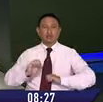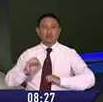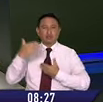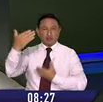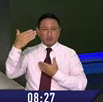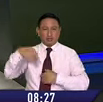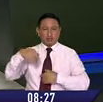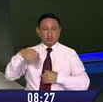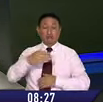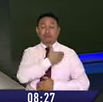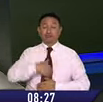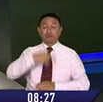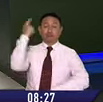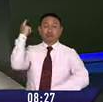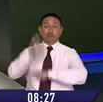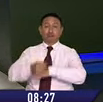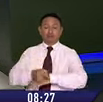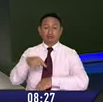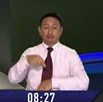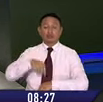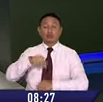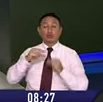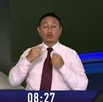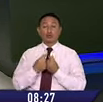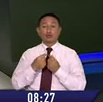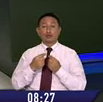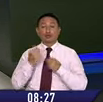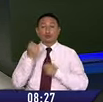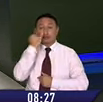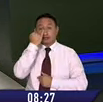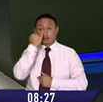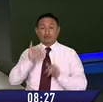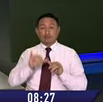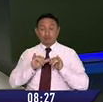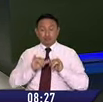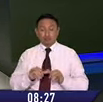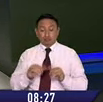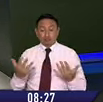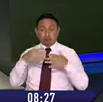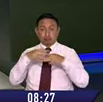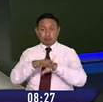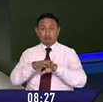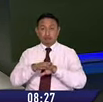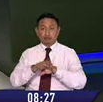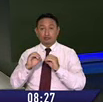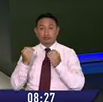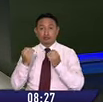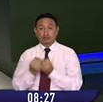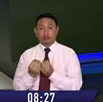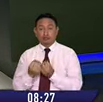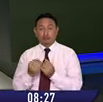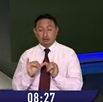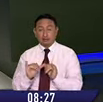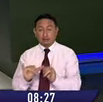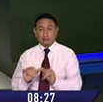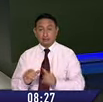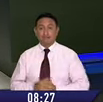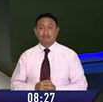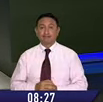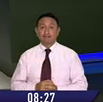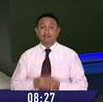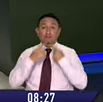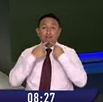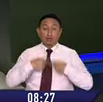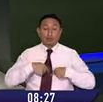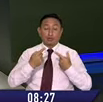Lasso, llamamos a los pueblos y a las nacionalidades a mantener la unidad en cada estructura organizativa a nivel nacional. Se convocará en las próximas